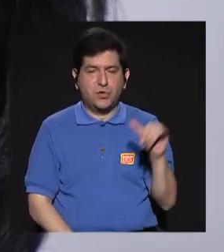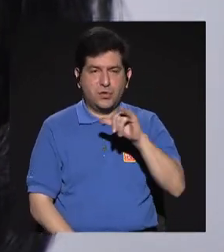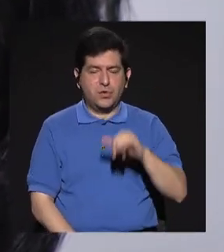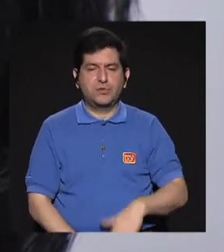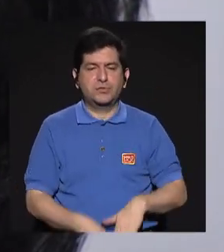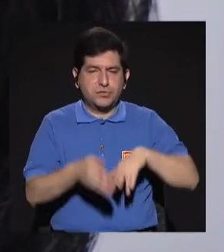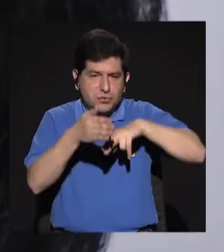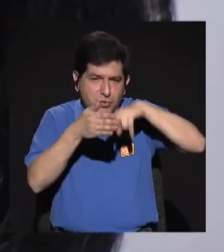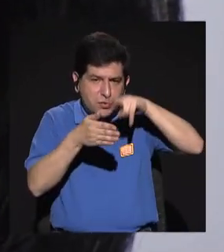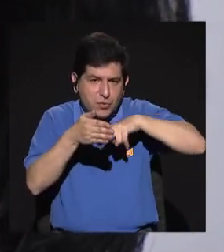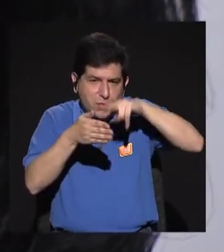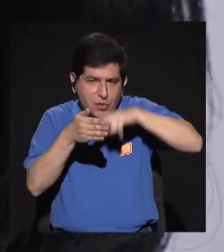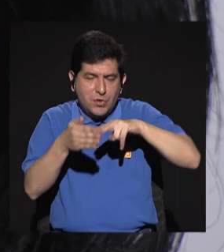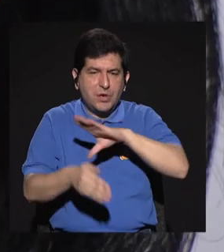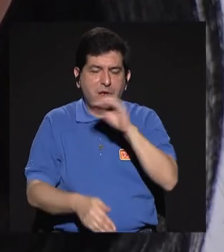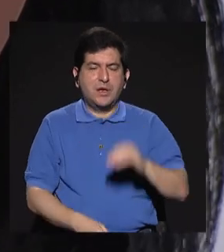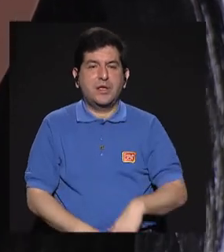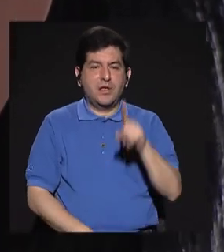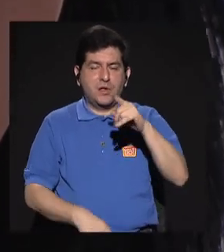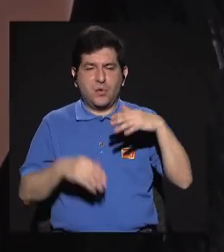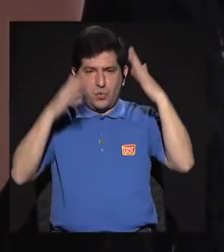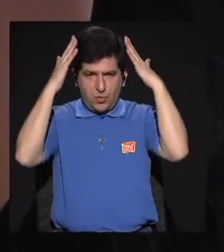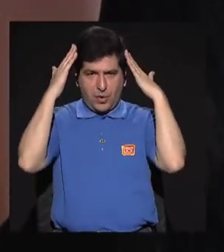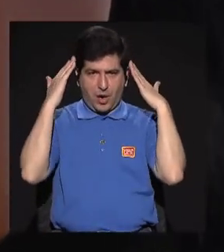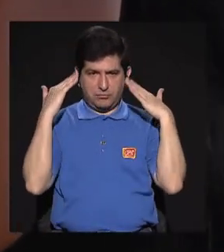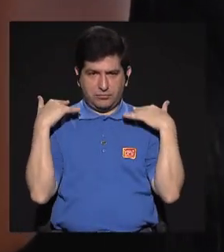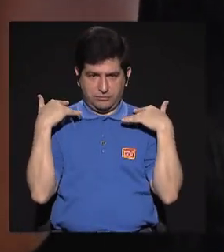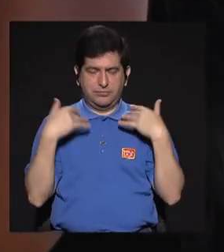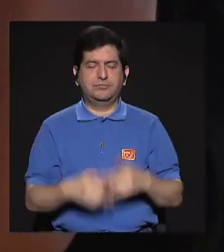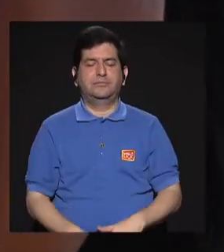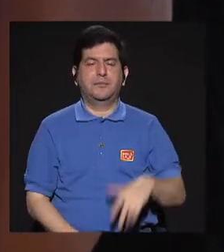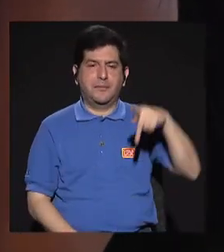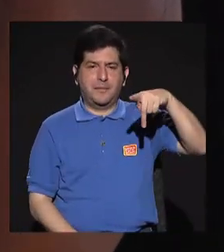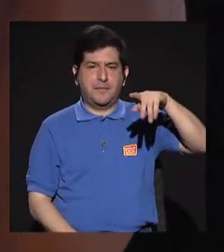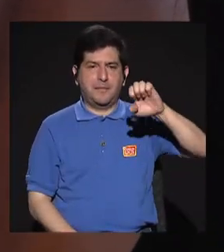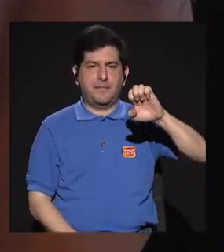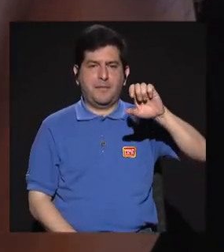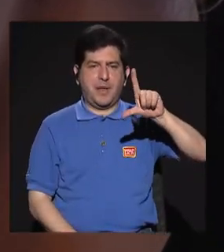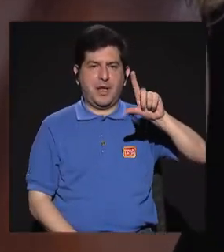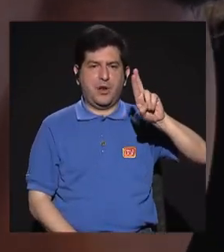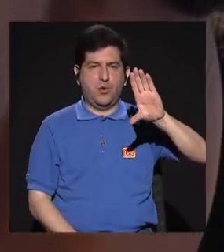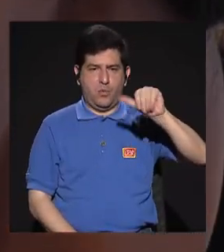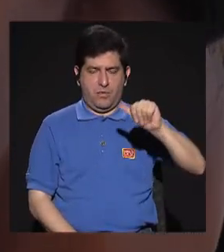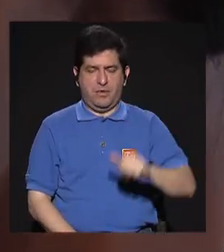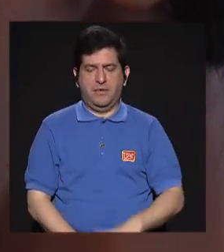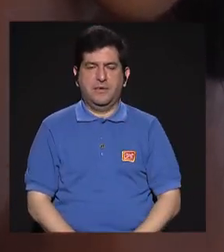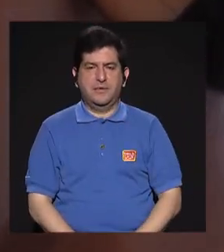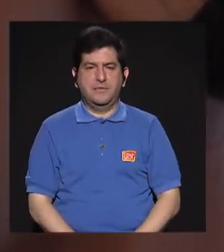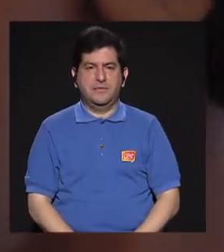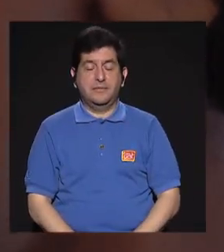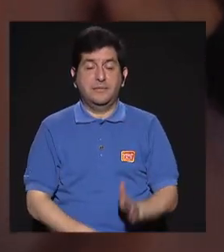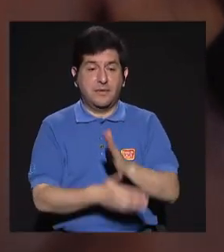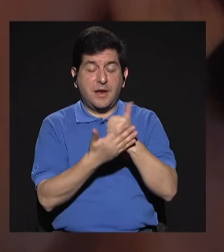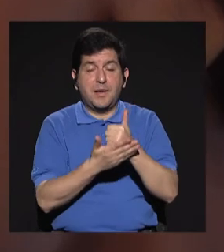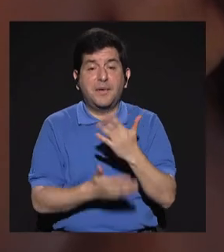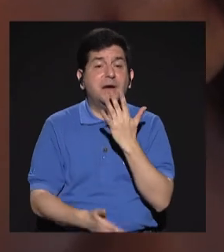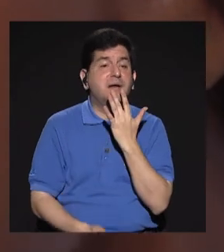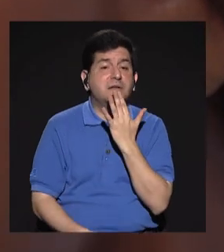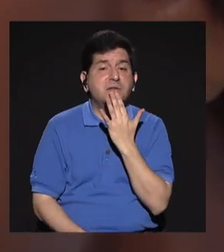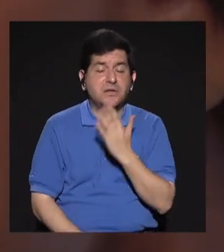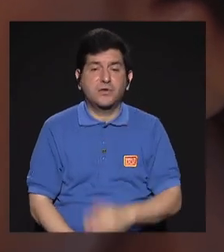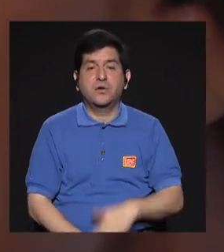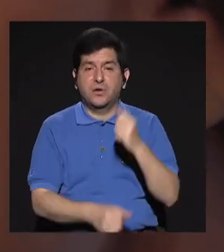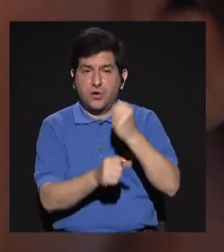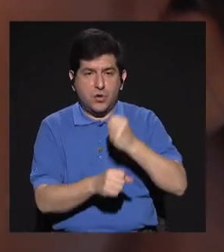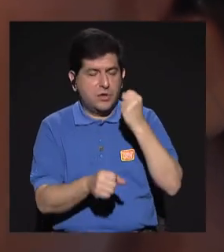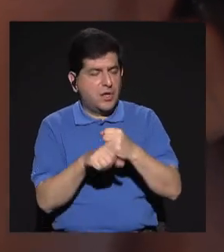ojos fueron pintados también y luego usamos una peluca para simular el cabello que pudo haber tenido la parte de color